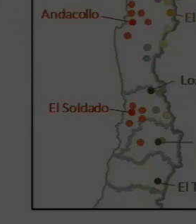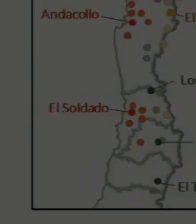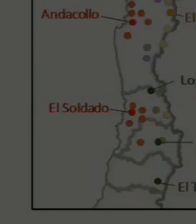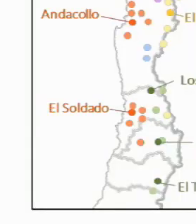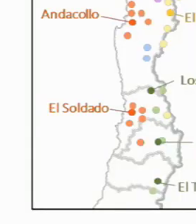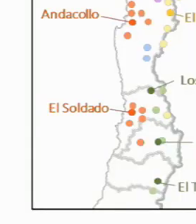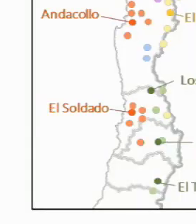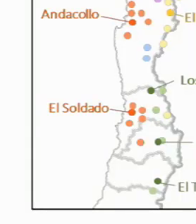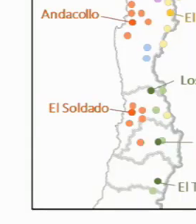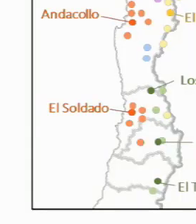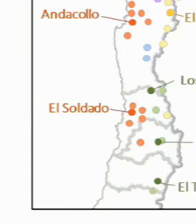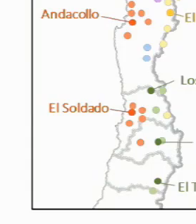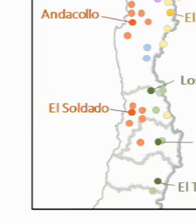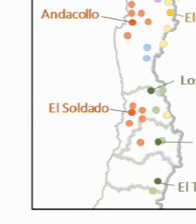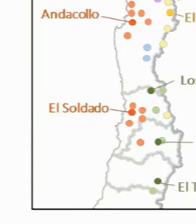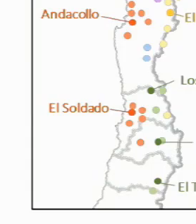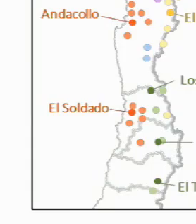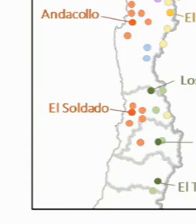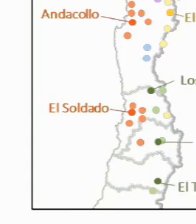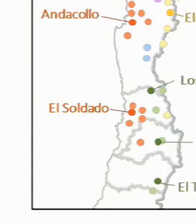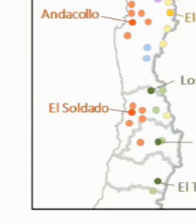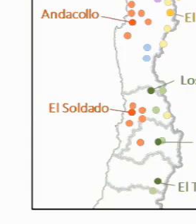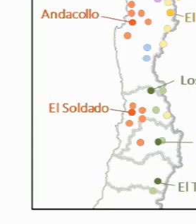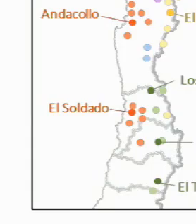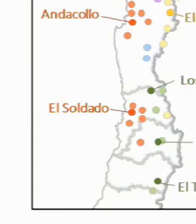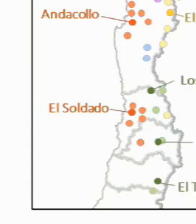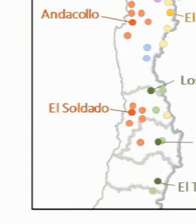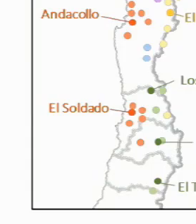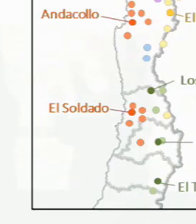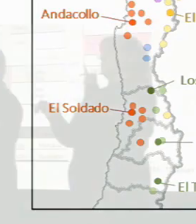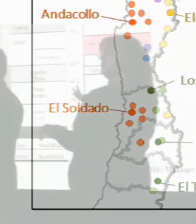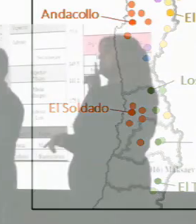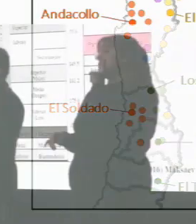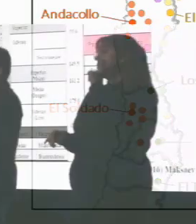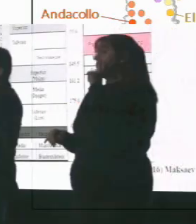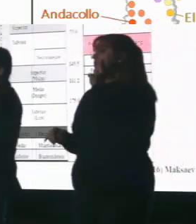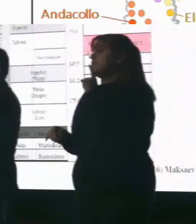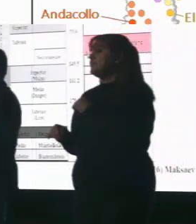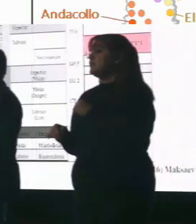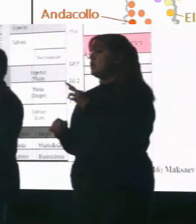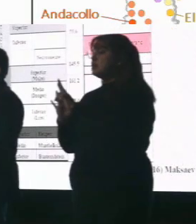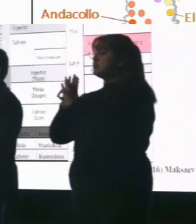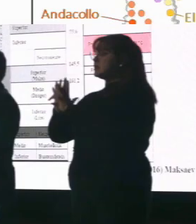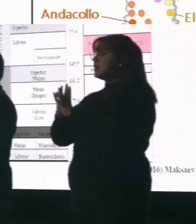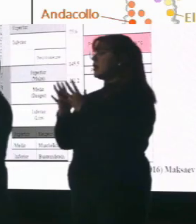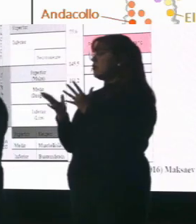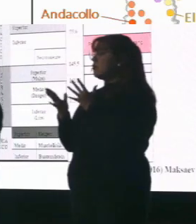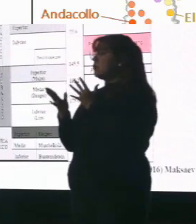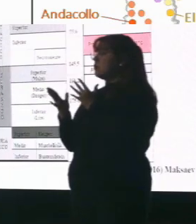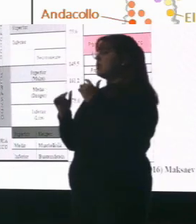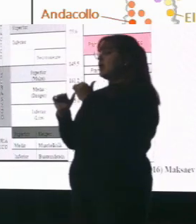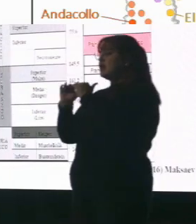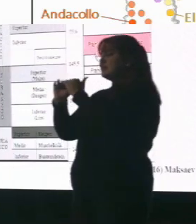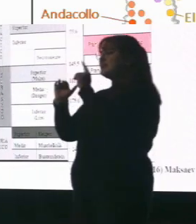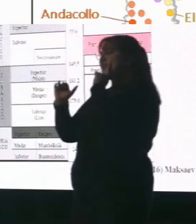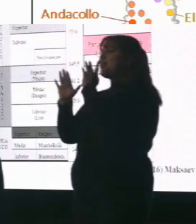esta escala, los yacimientos en Chile se representan o están, pero están de manera